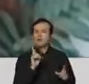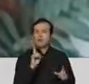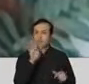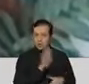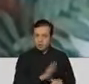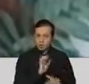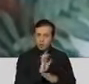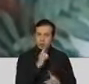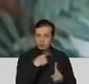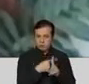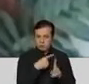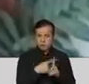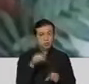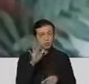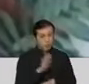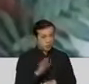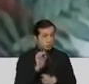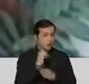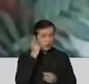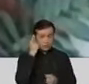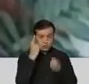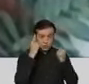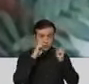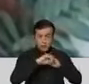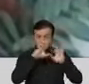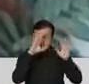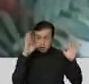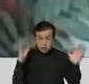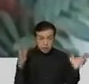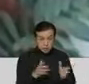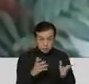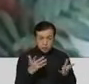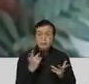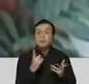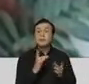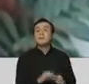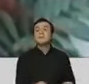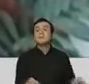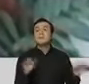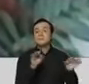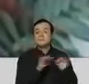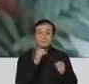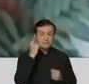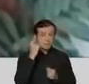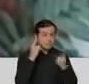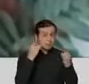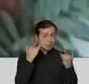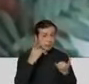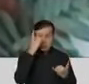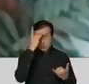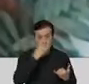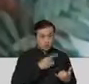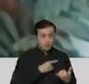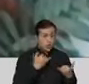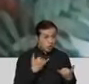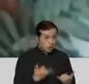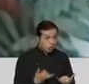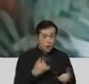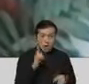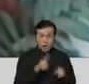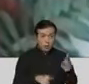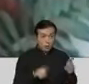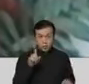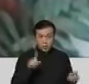bien. Ahora los ecuatorianos entenderán cuando les decíamos que era importante que entiendan que a momentos las decisiones que no son populares en